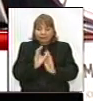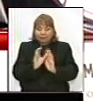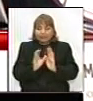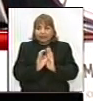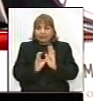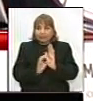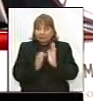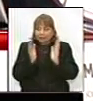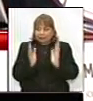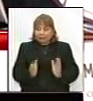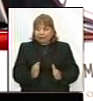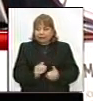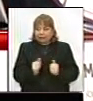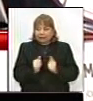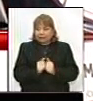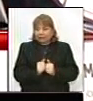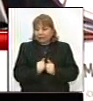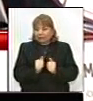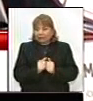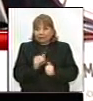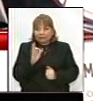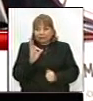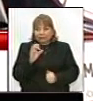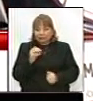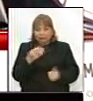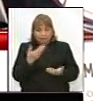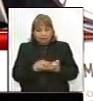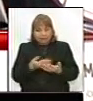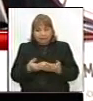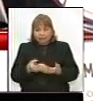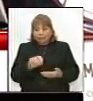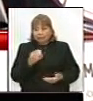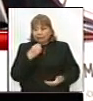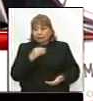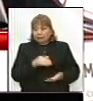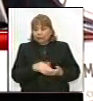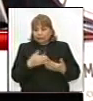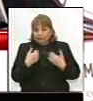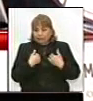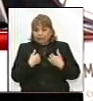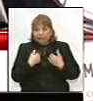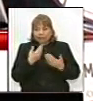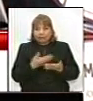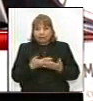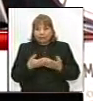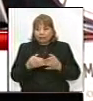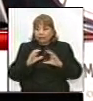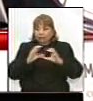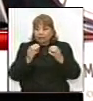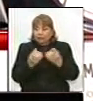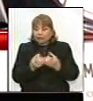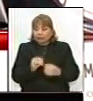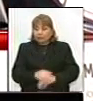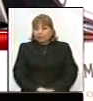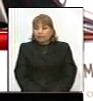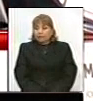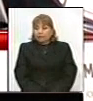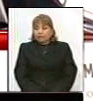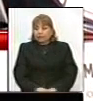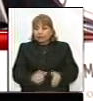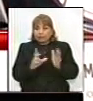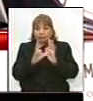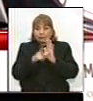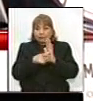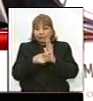constituyente, que tiene que ver con reformas constitucionales, tengan que ver con ambas cámaras. Evidentemente luego están los